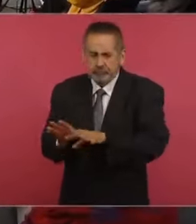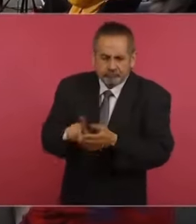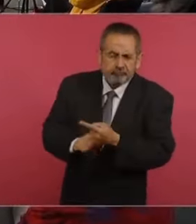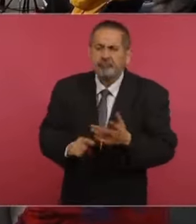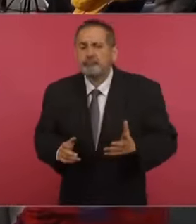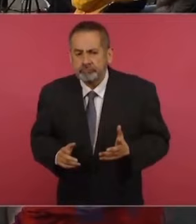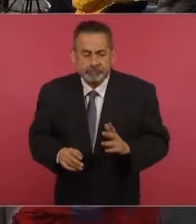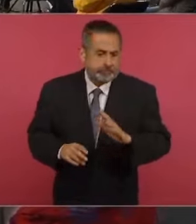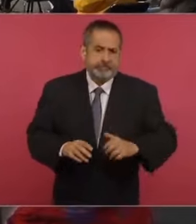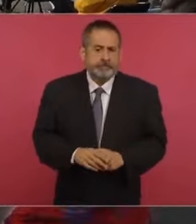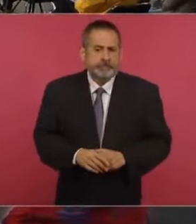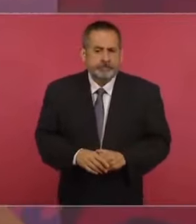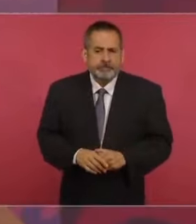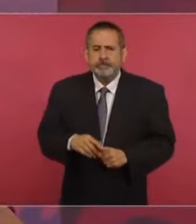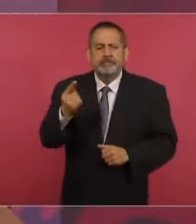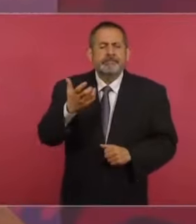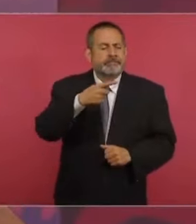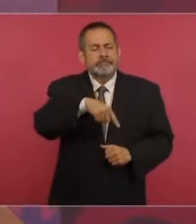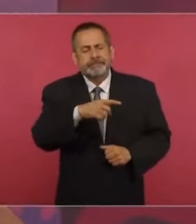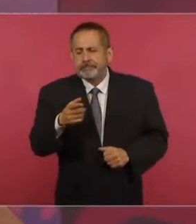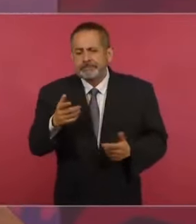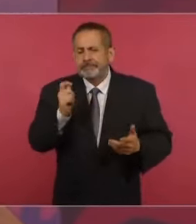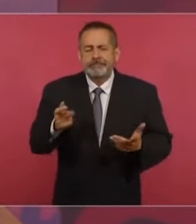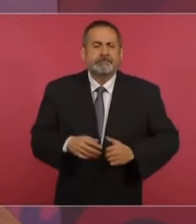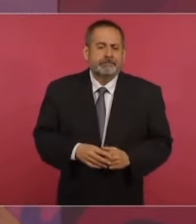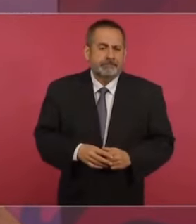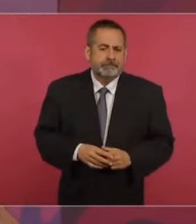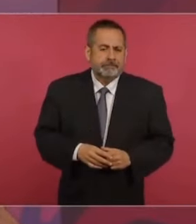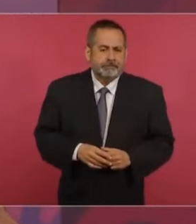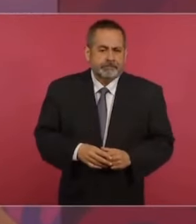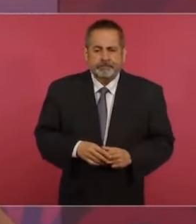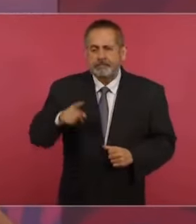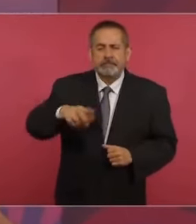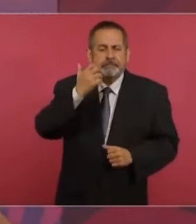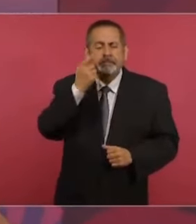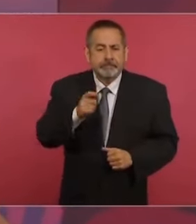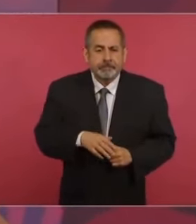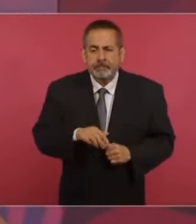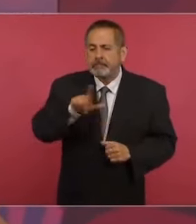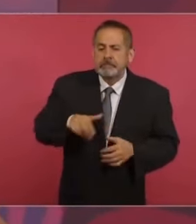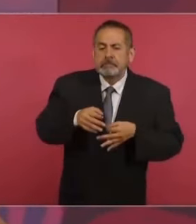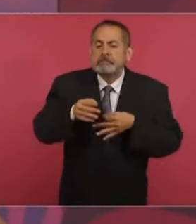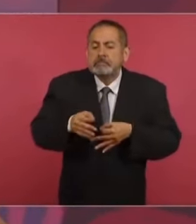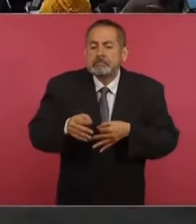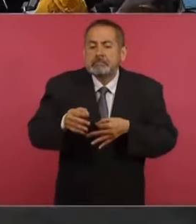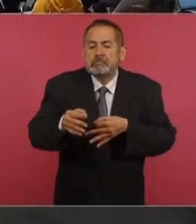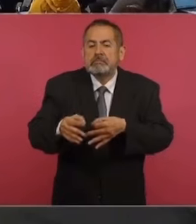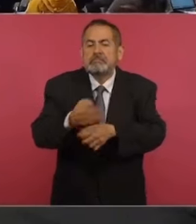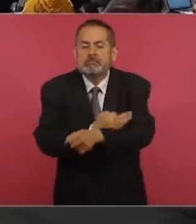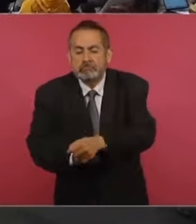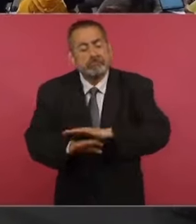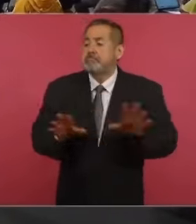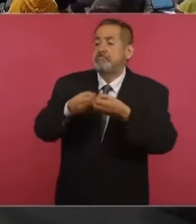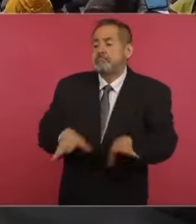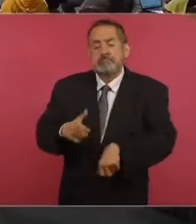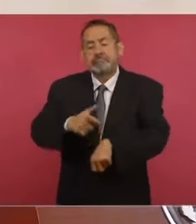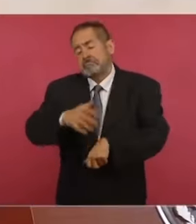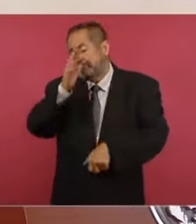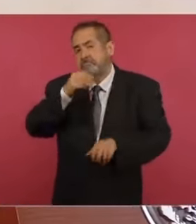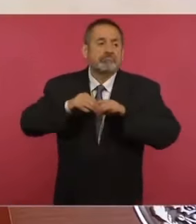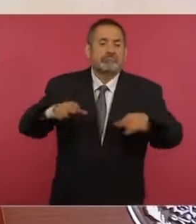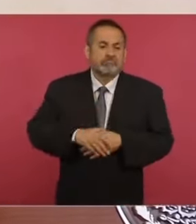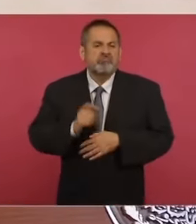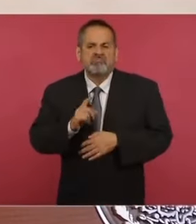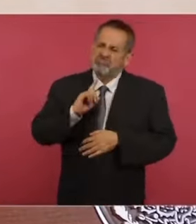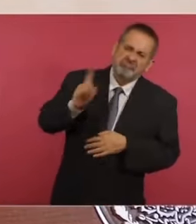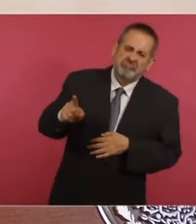qué es lo que hicieron? O sea, ¿qué era lo que pretendían? Que nunca llegáramos a saber la verdad y señalar